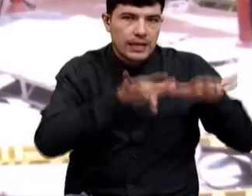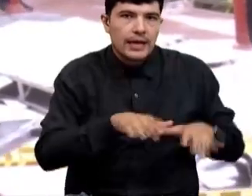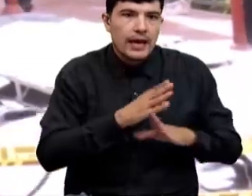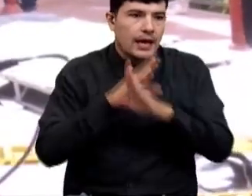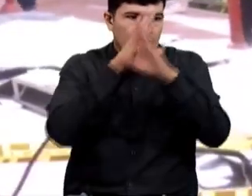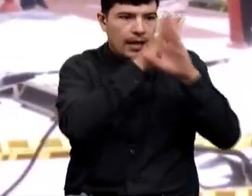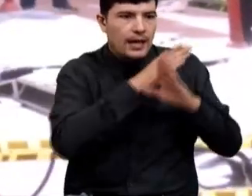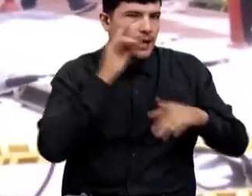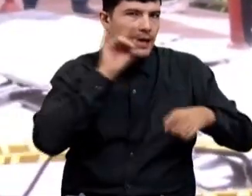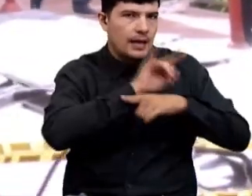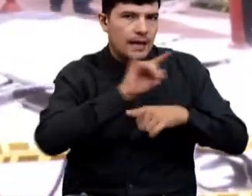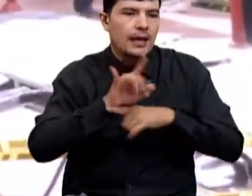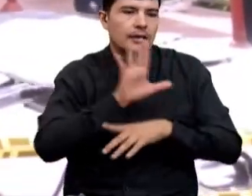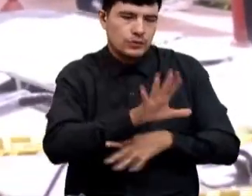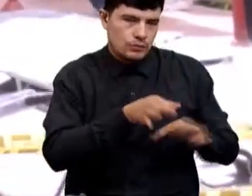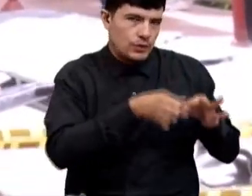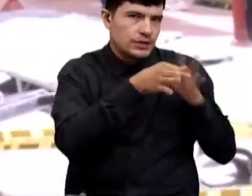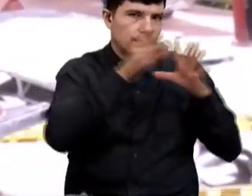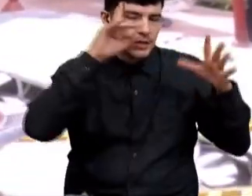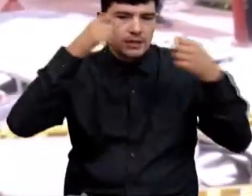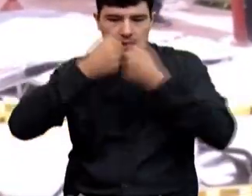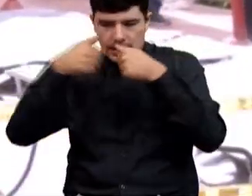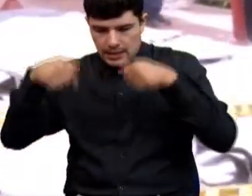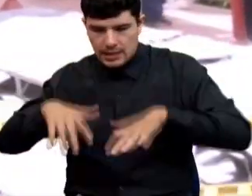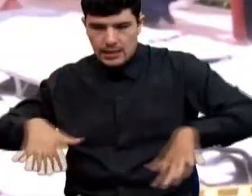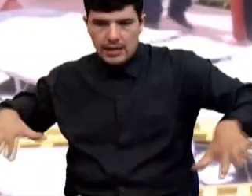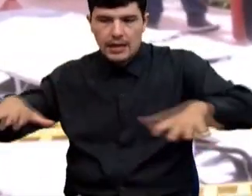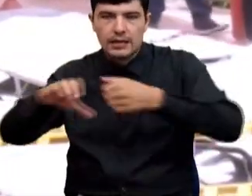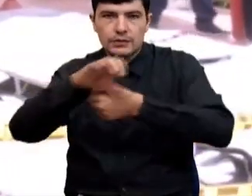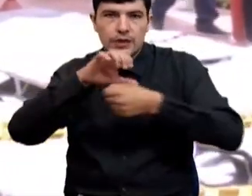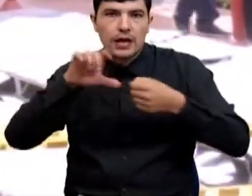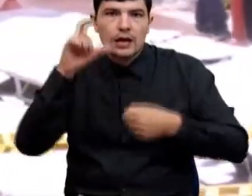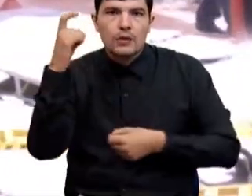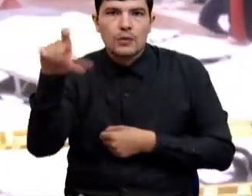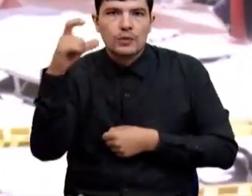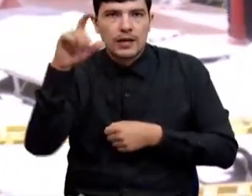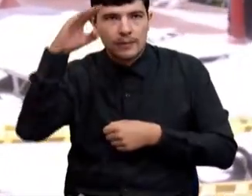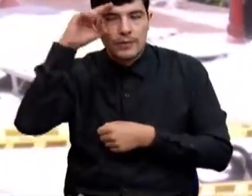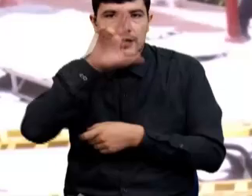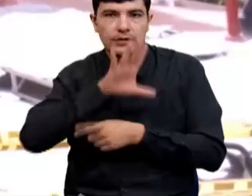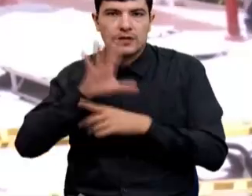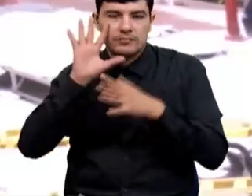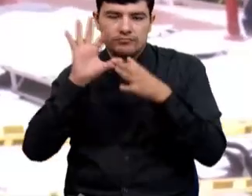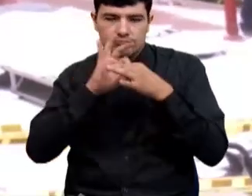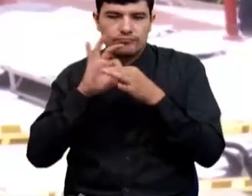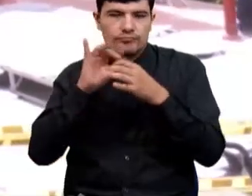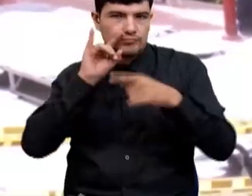municipio en articulación con las autoridades del área metropolitana. Pues bien, para gracias a toda la